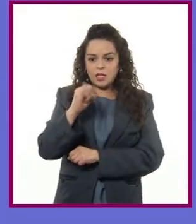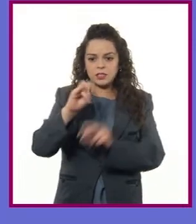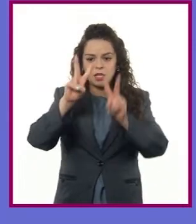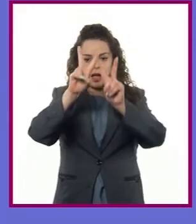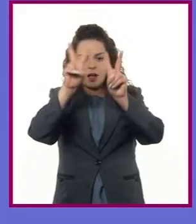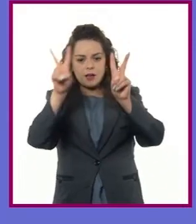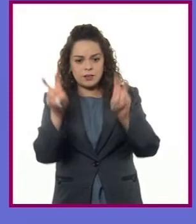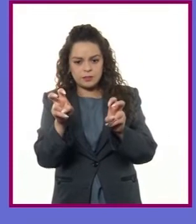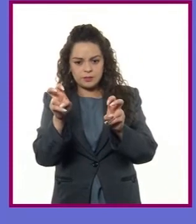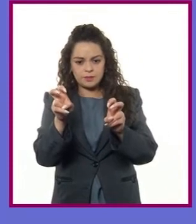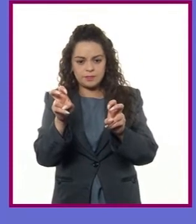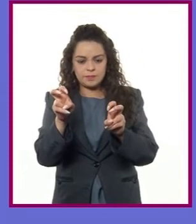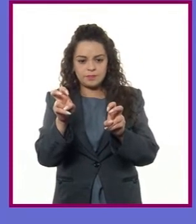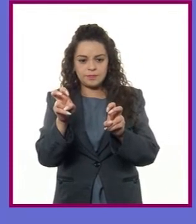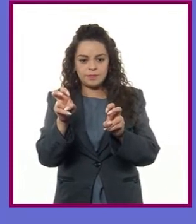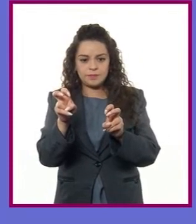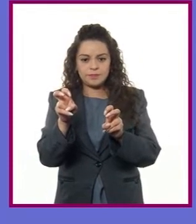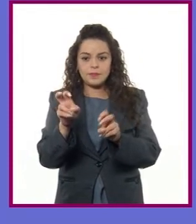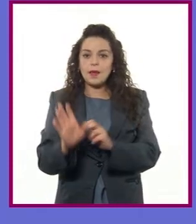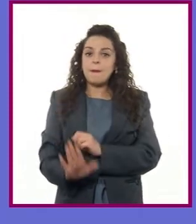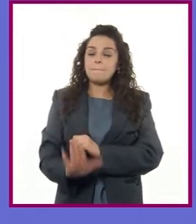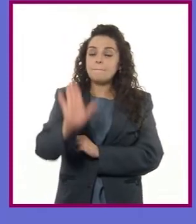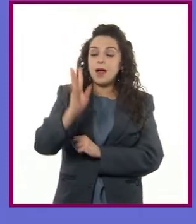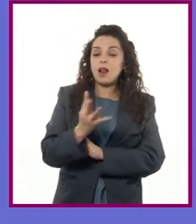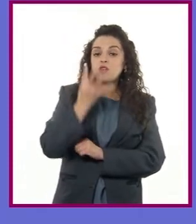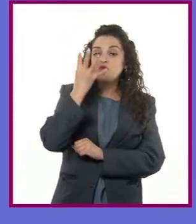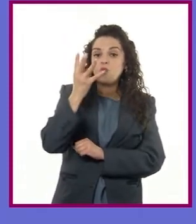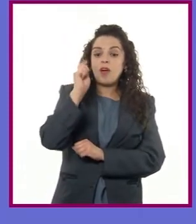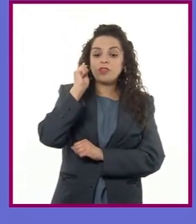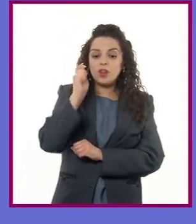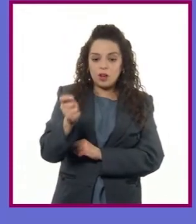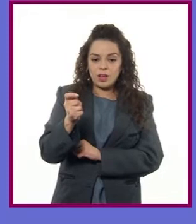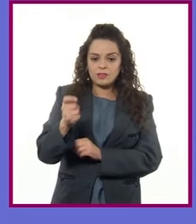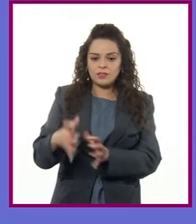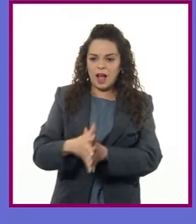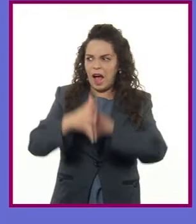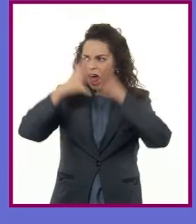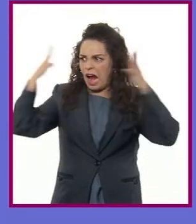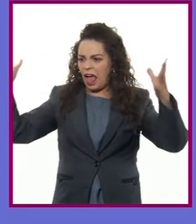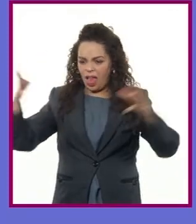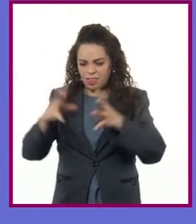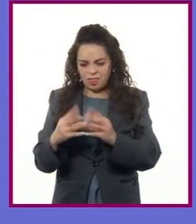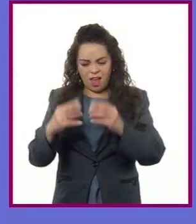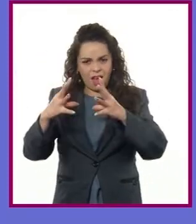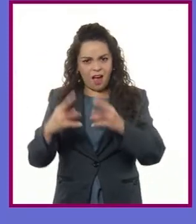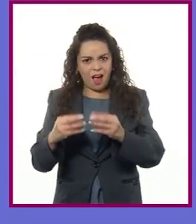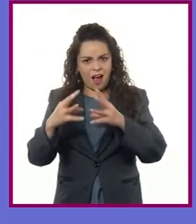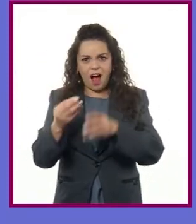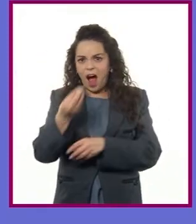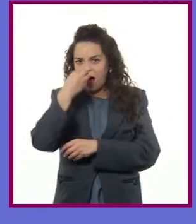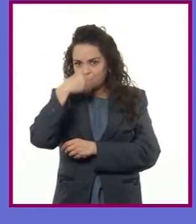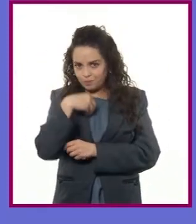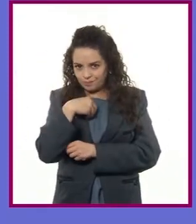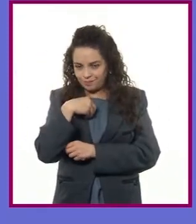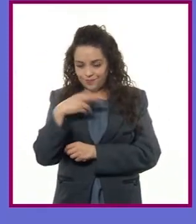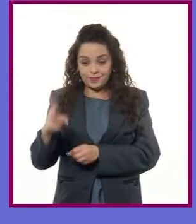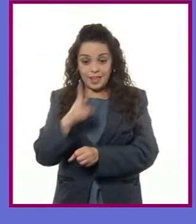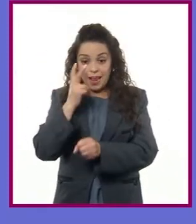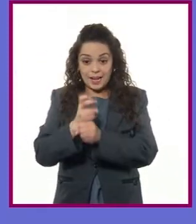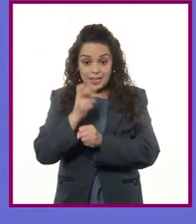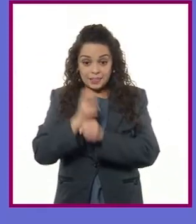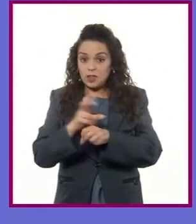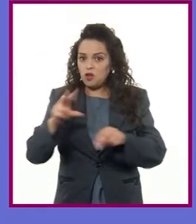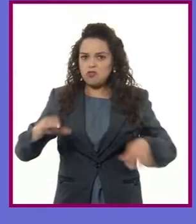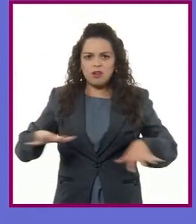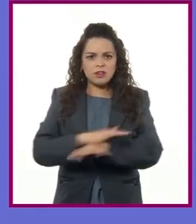comillas, parecerán 4 malvaviscos gigantes. La segunda cita no fue cambiada y